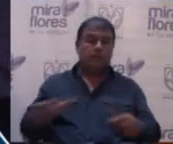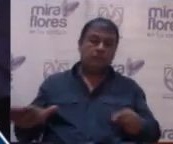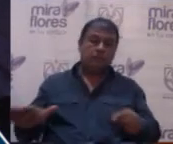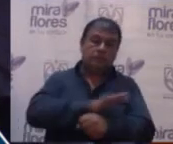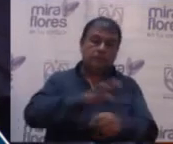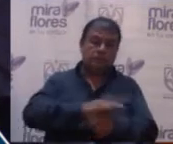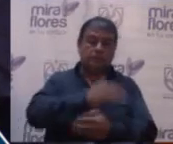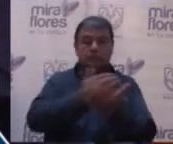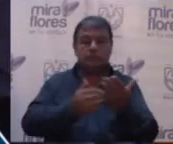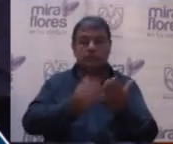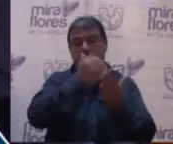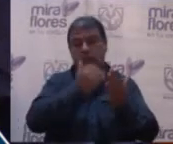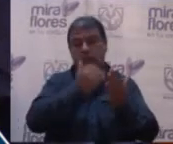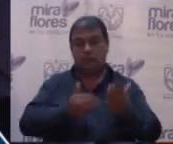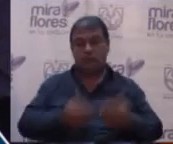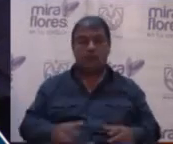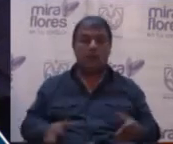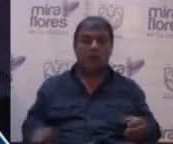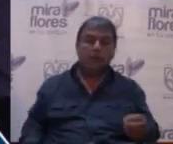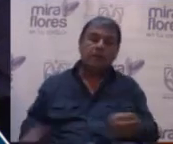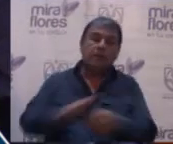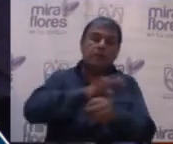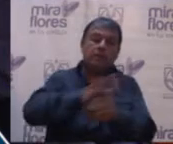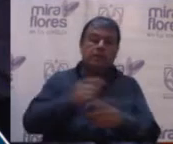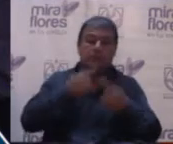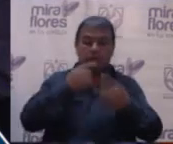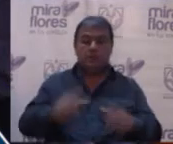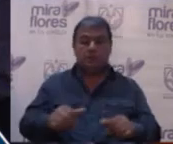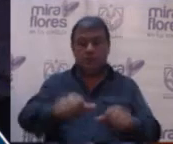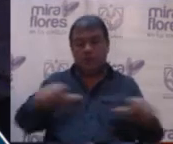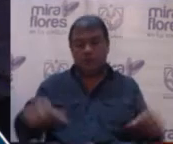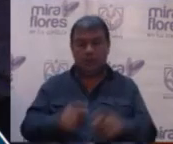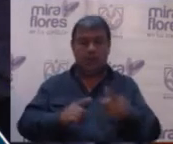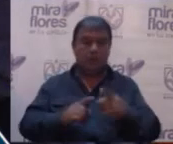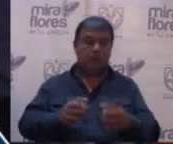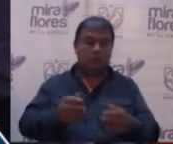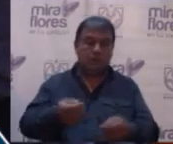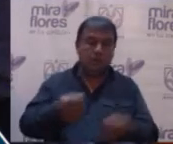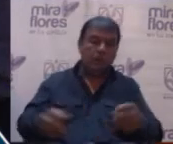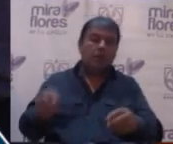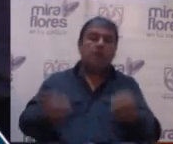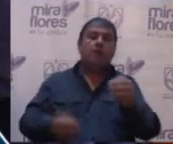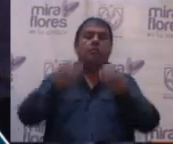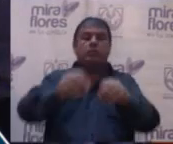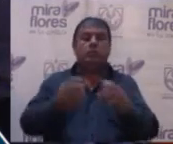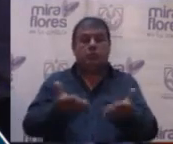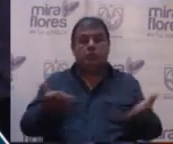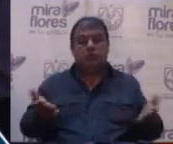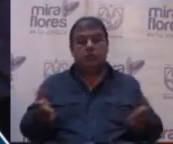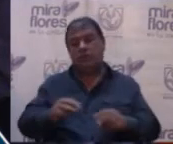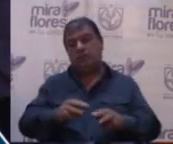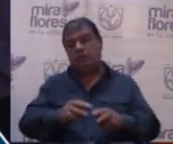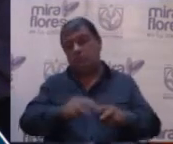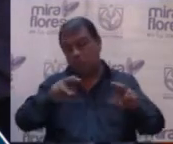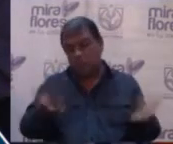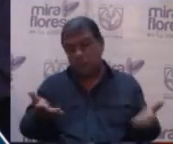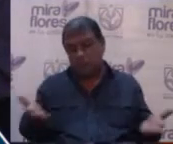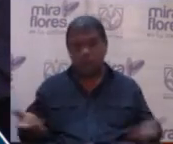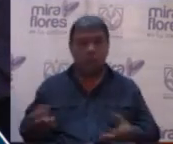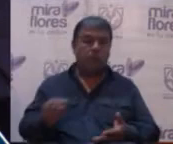segundo párrafo, que implementación incluye adquisición de terreno, construcción de espacio, equipamiento, adquisición de mobiliario, capacitación de